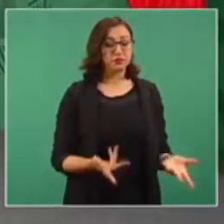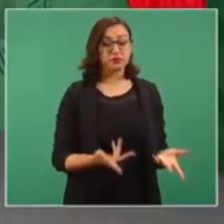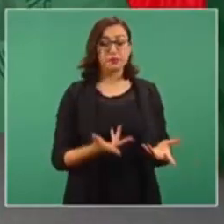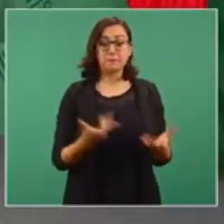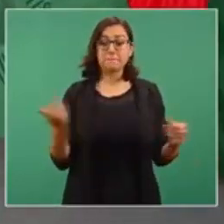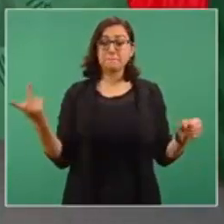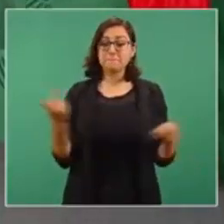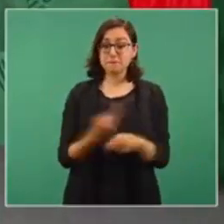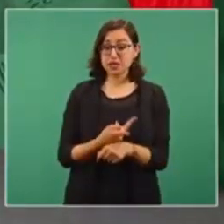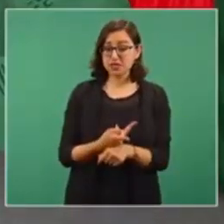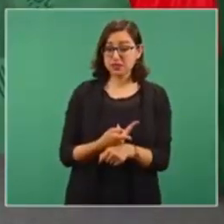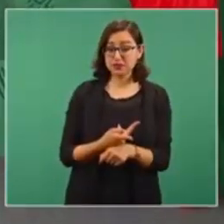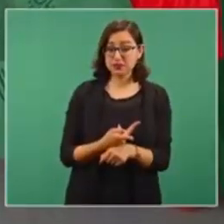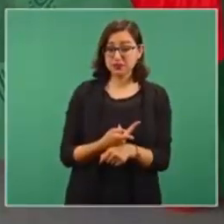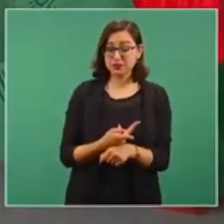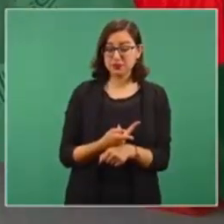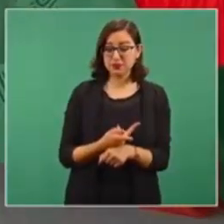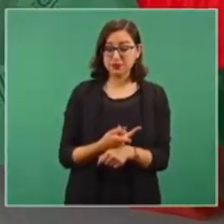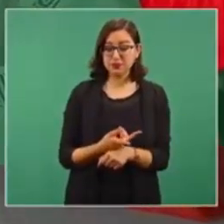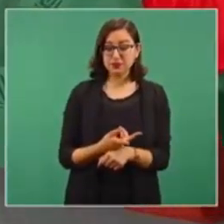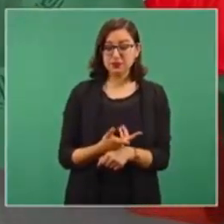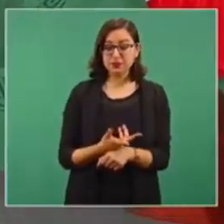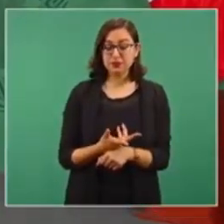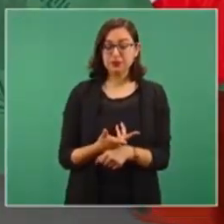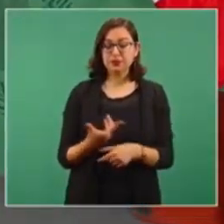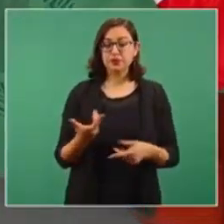Entonces, se